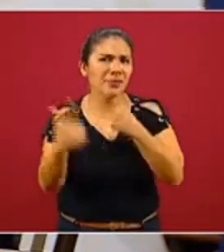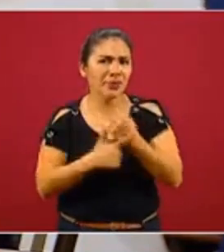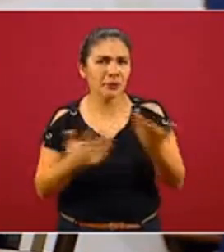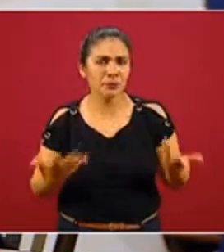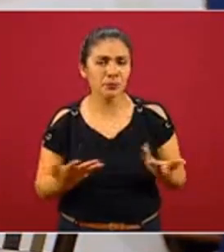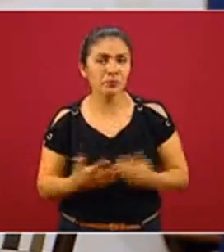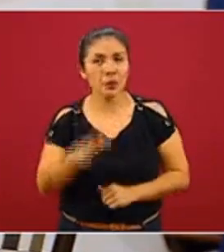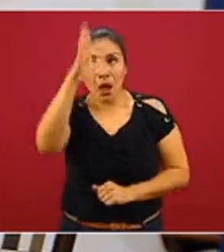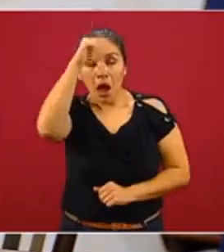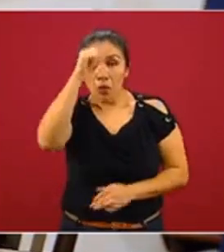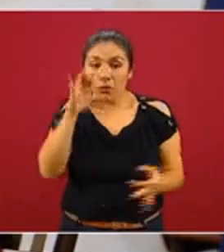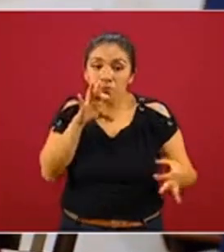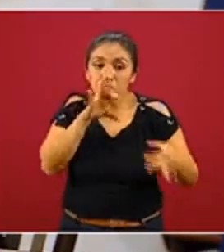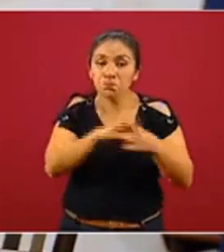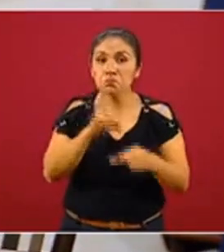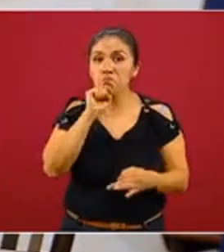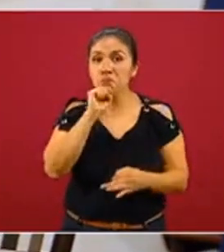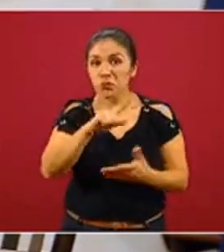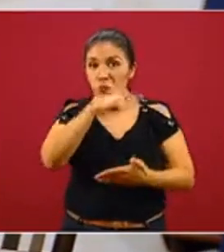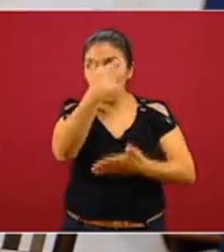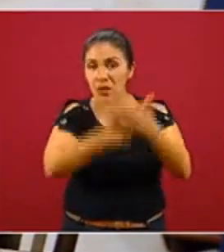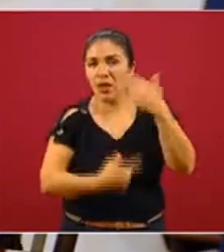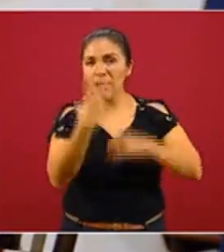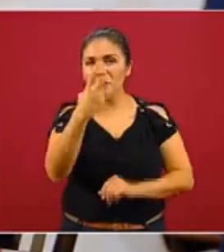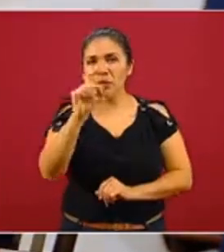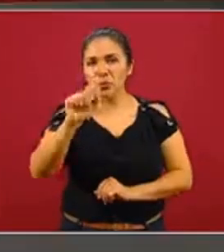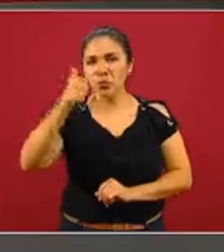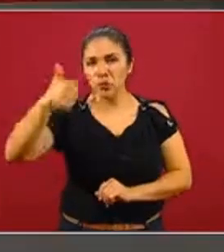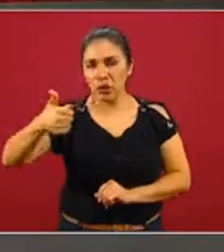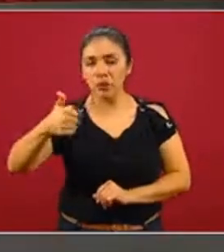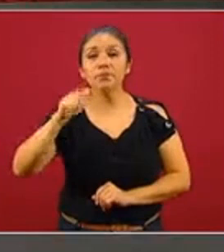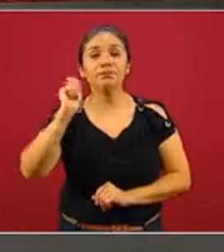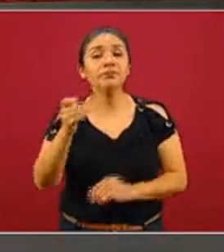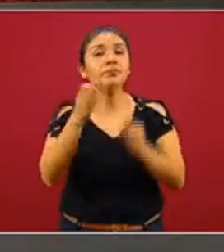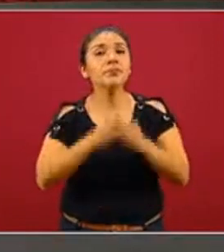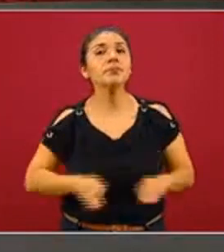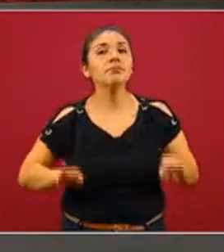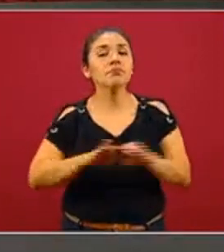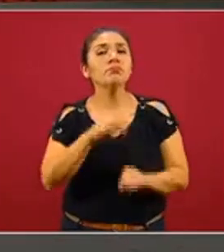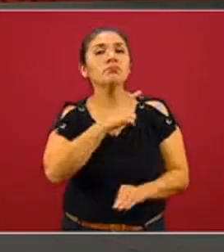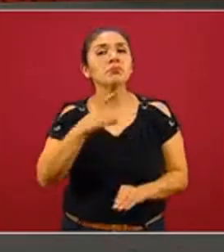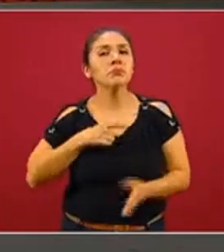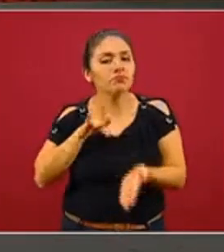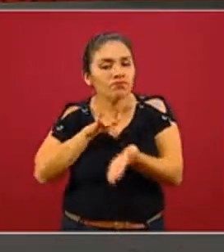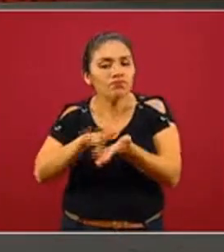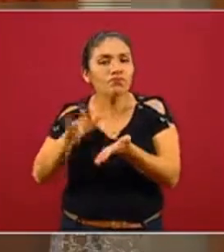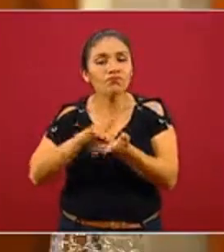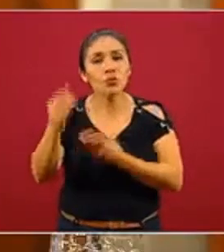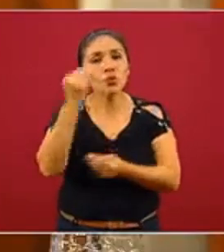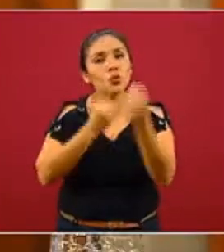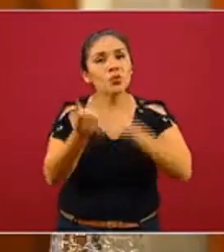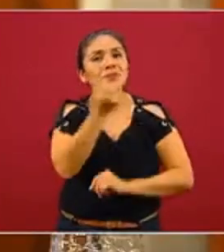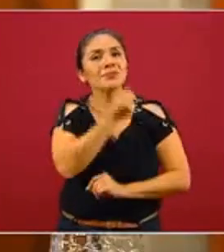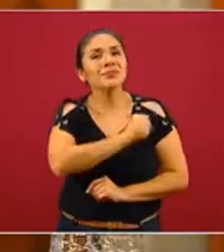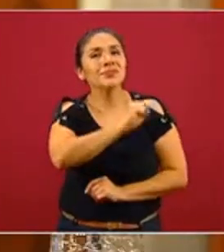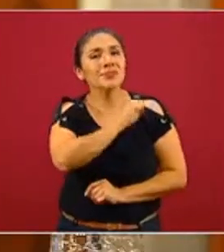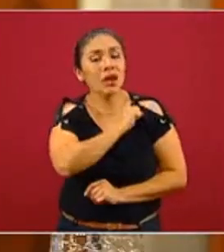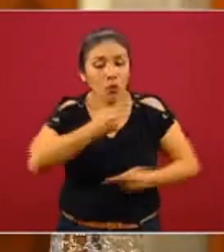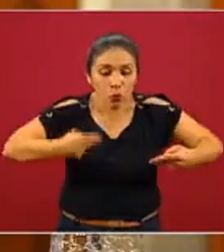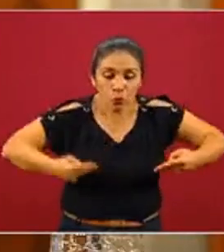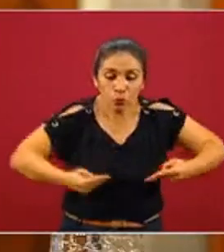los lineamientos, el 3.6, es importante favorecer una alimentación saludable desde el